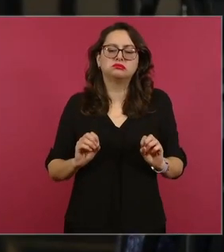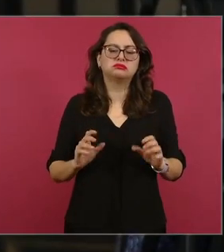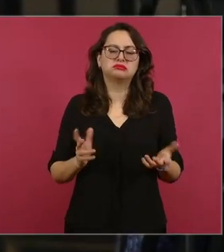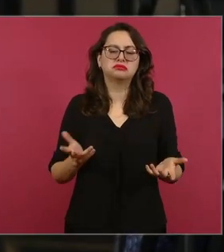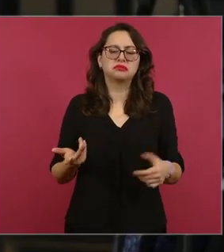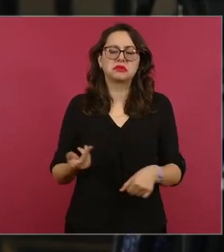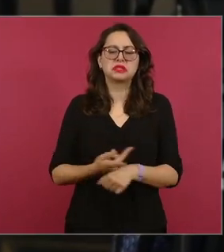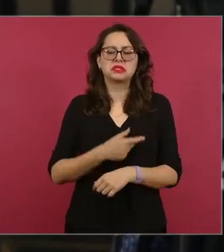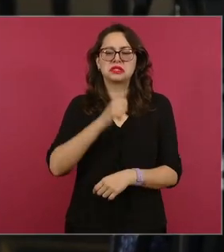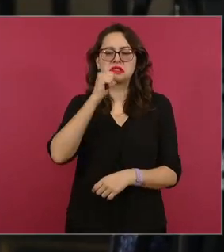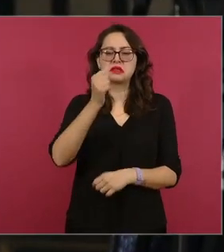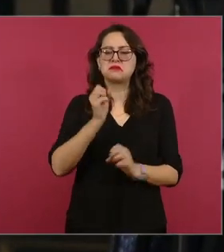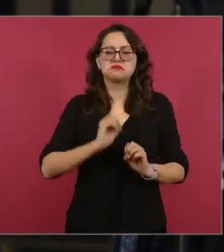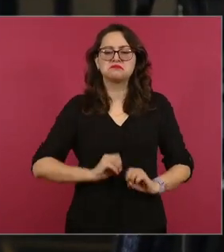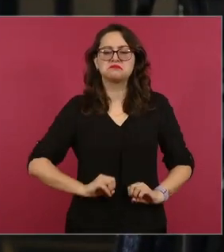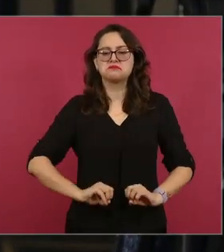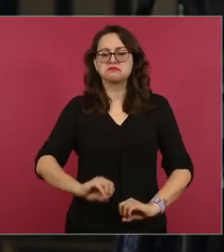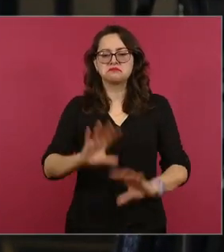diciendo,